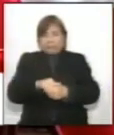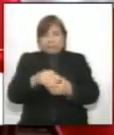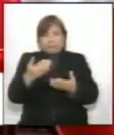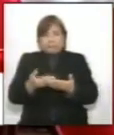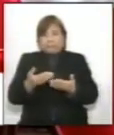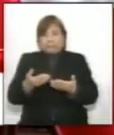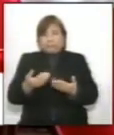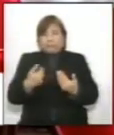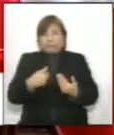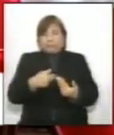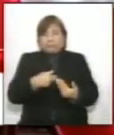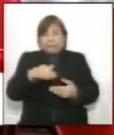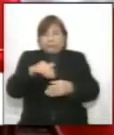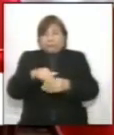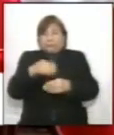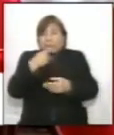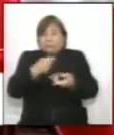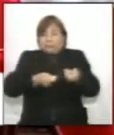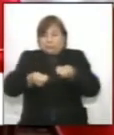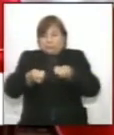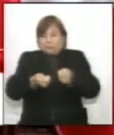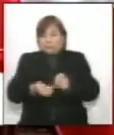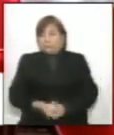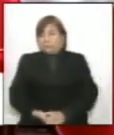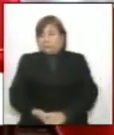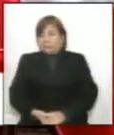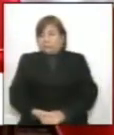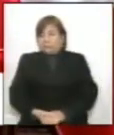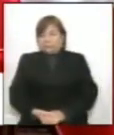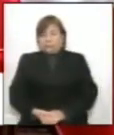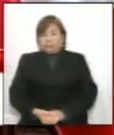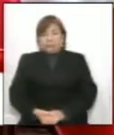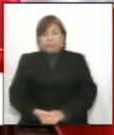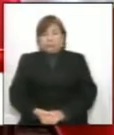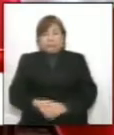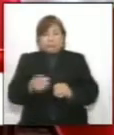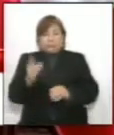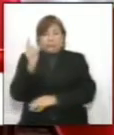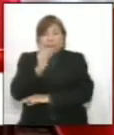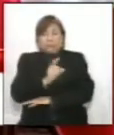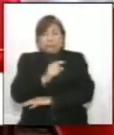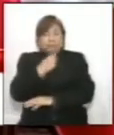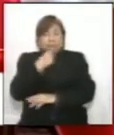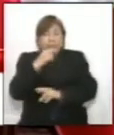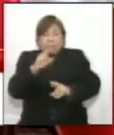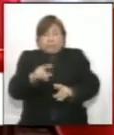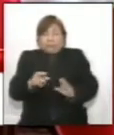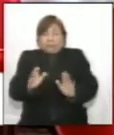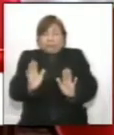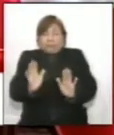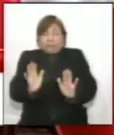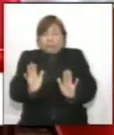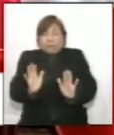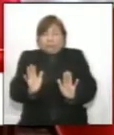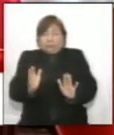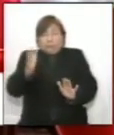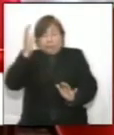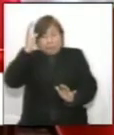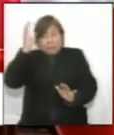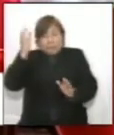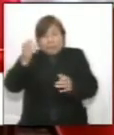consecuencia lo que nosotros hemos hecho es dirigir el Congreso en ese día y los resultados de esa falta de capacidad del